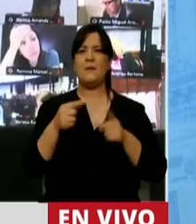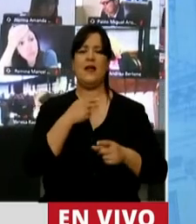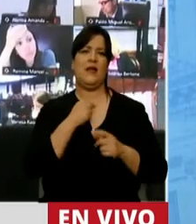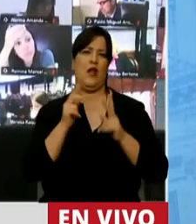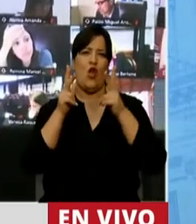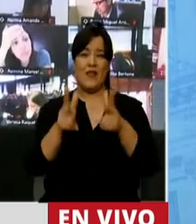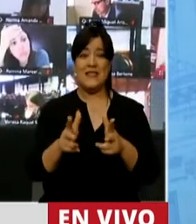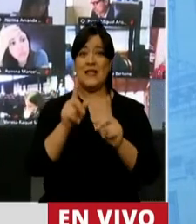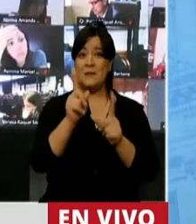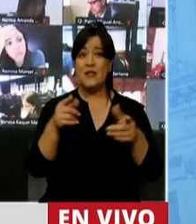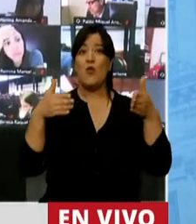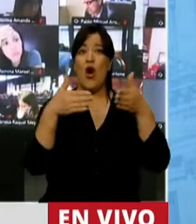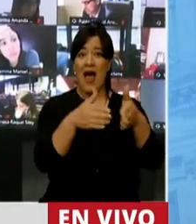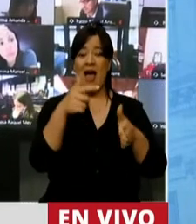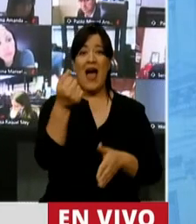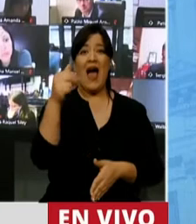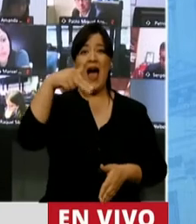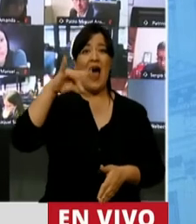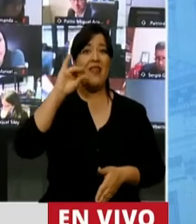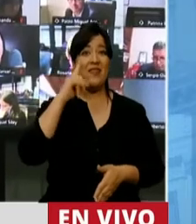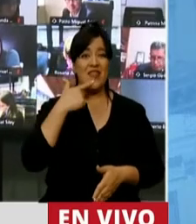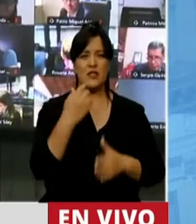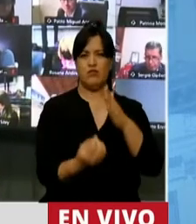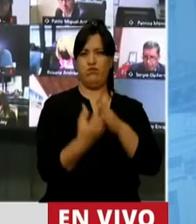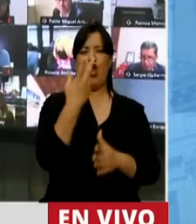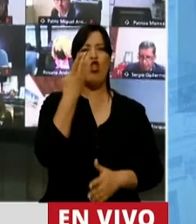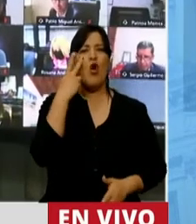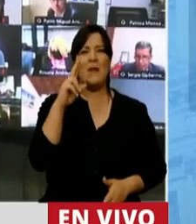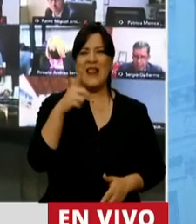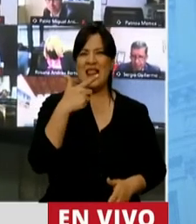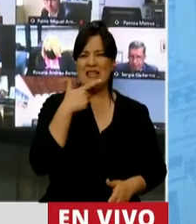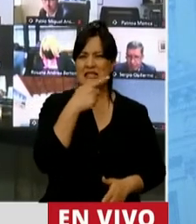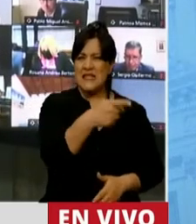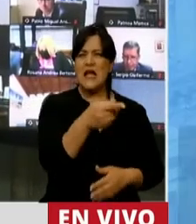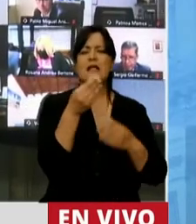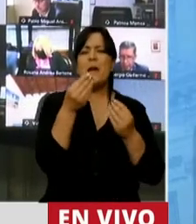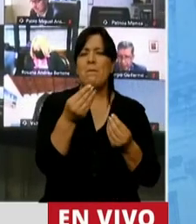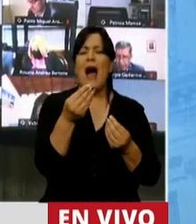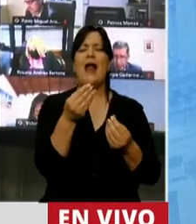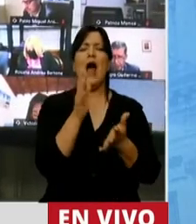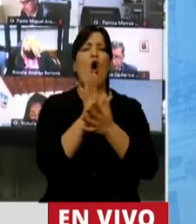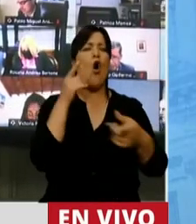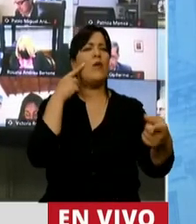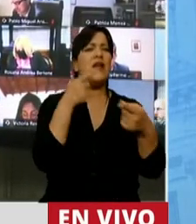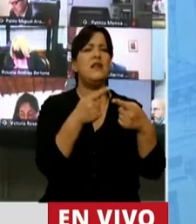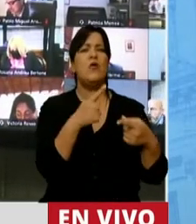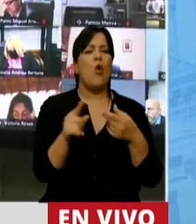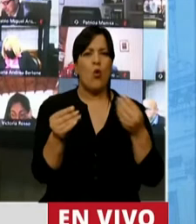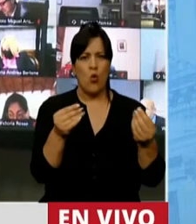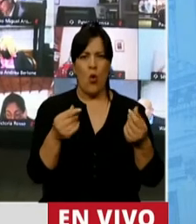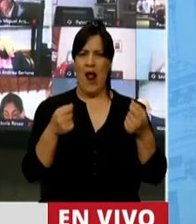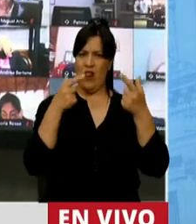el ANDIS, la agencia, que fue creada en el 2017 justamente para jerarquizar